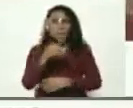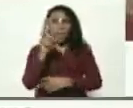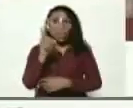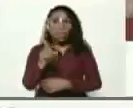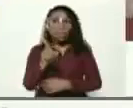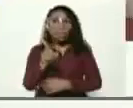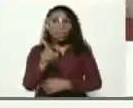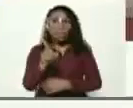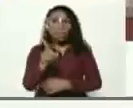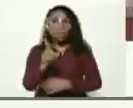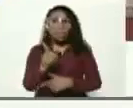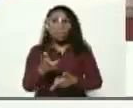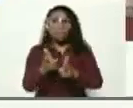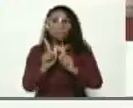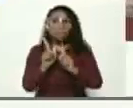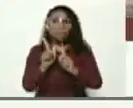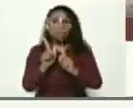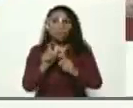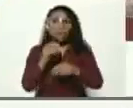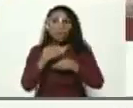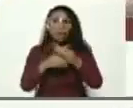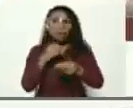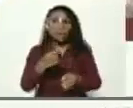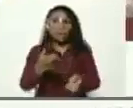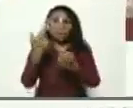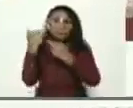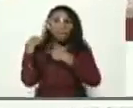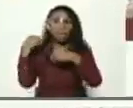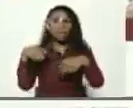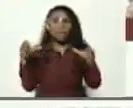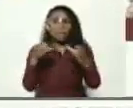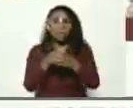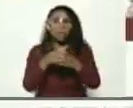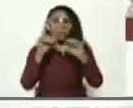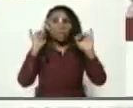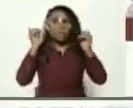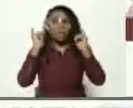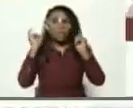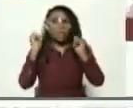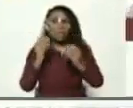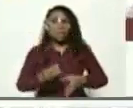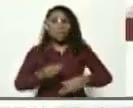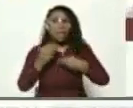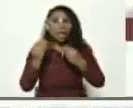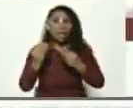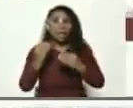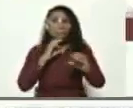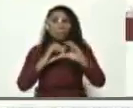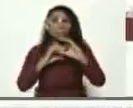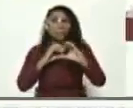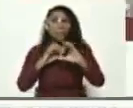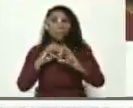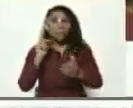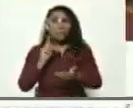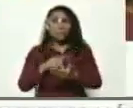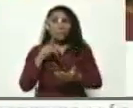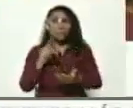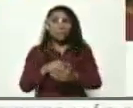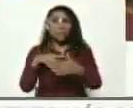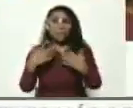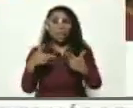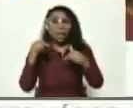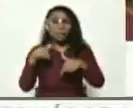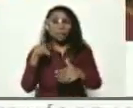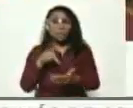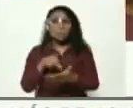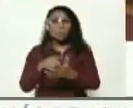la autoridad que preside esta sesión conmemorativa, dará su discurso ante los presentes que están aquí